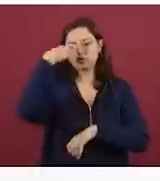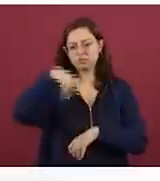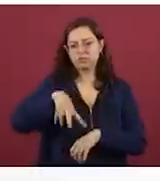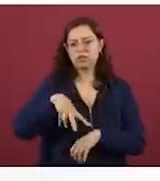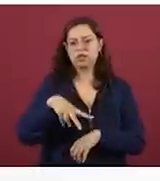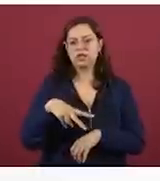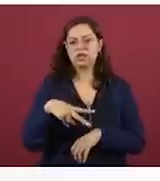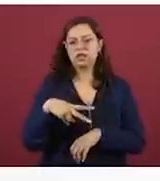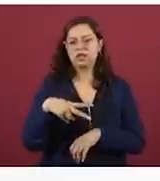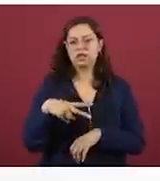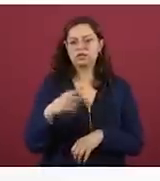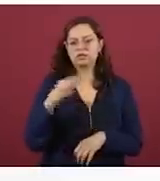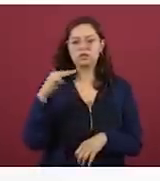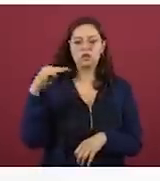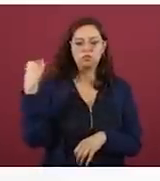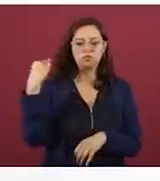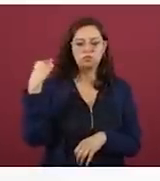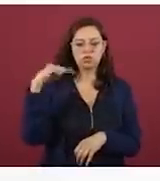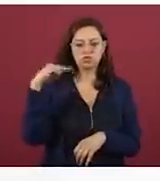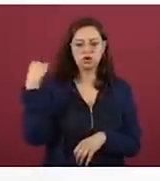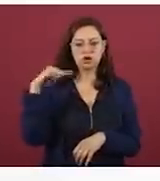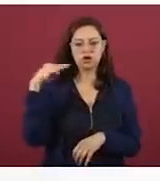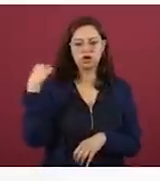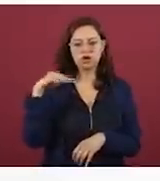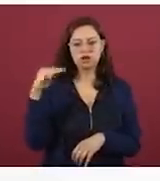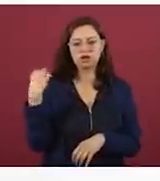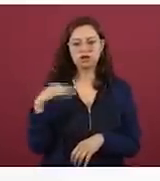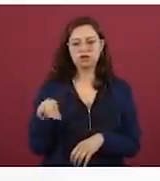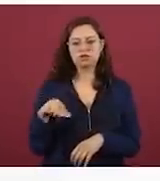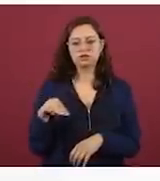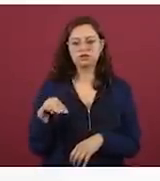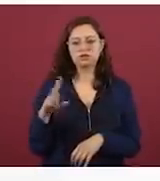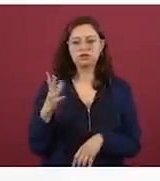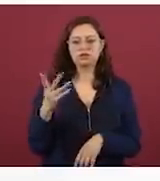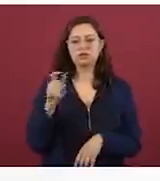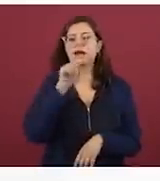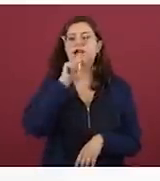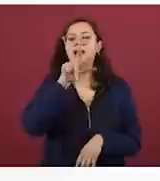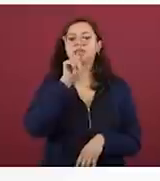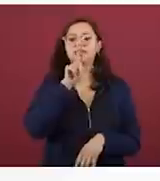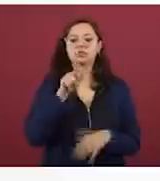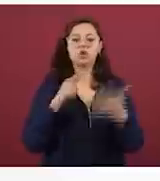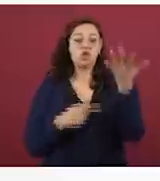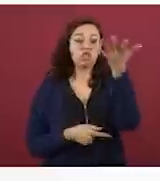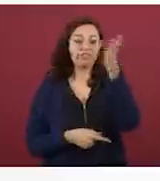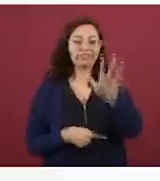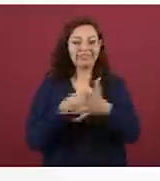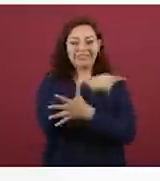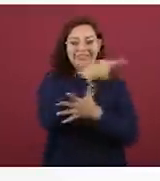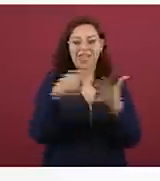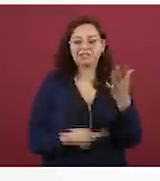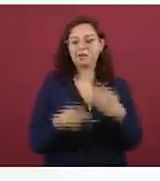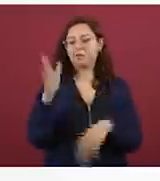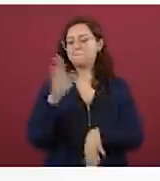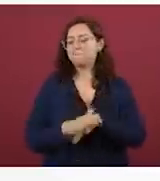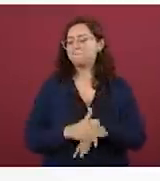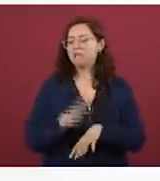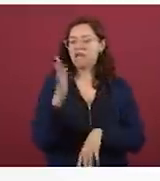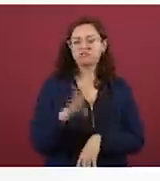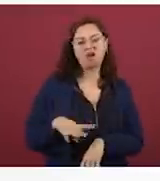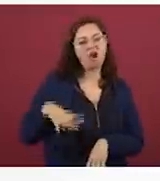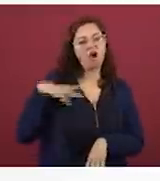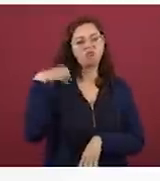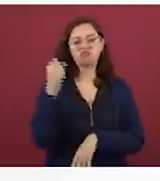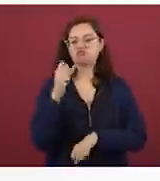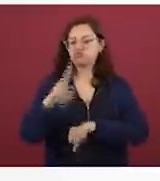Piedad, Michoacán y Tlajomulco en Jalisco. Son las 10 gasolineras más caras,